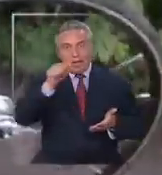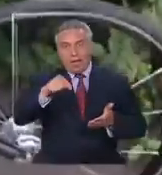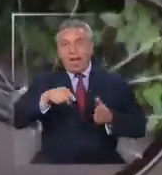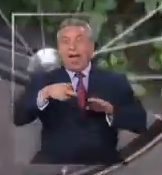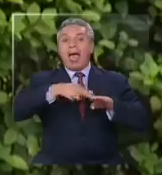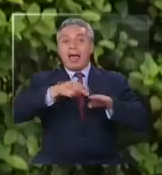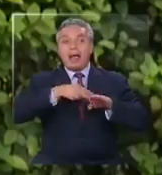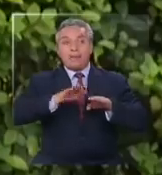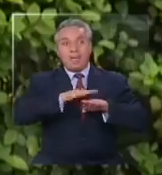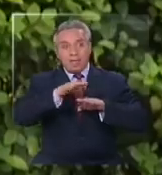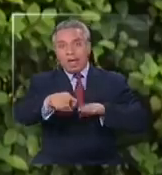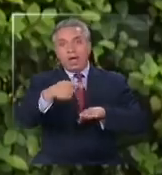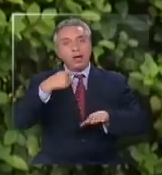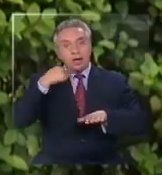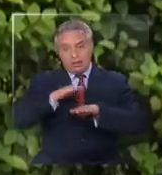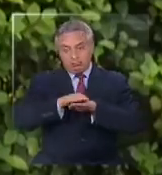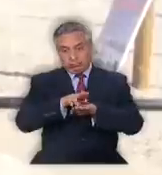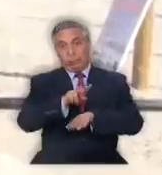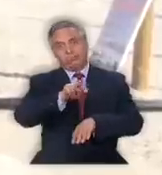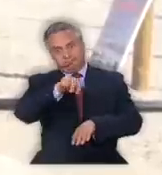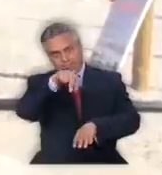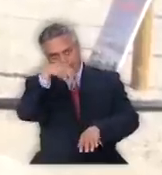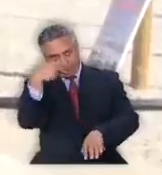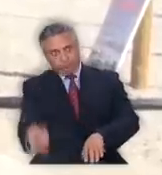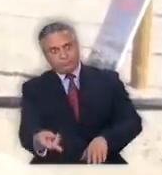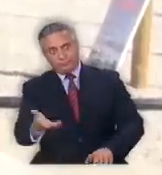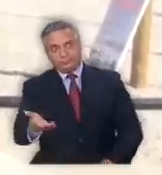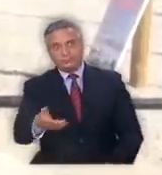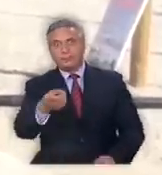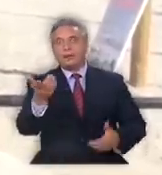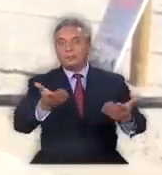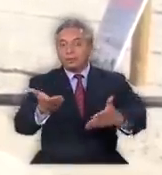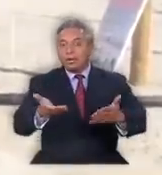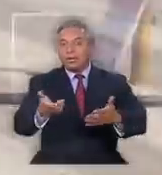ella sufre una caída importante. Se atravesó